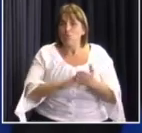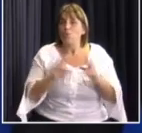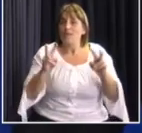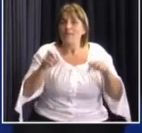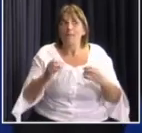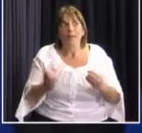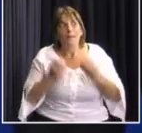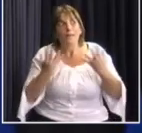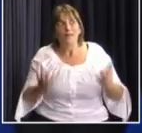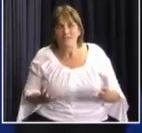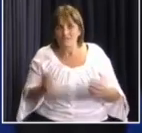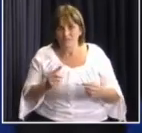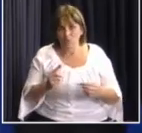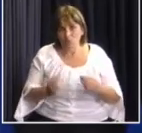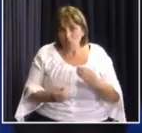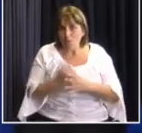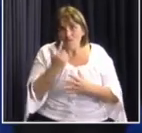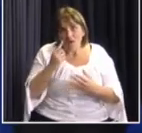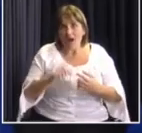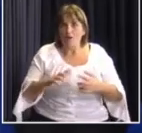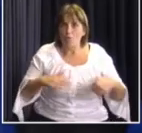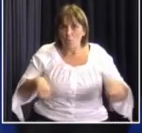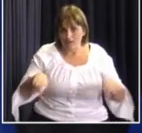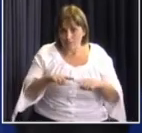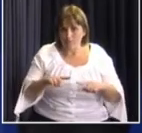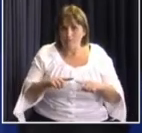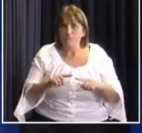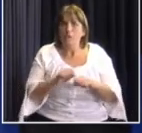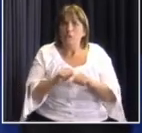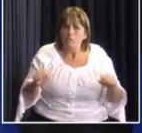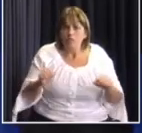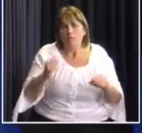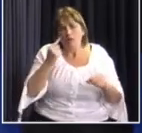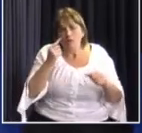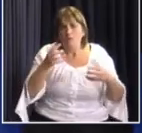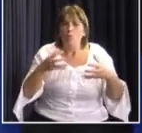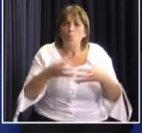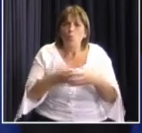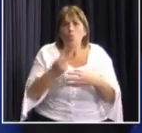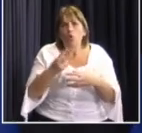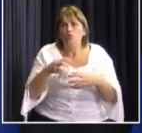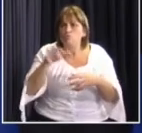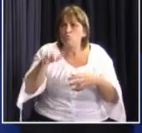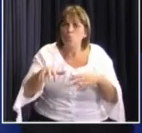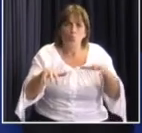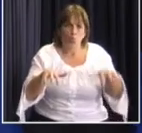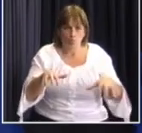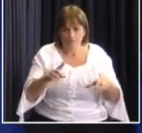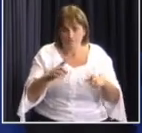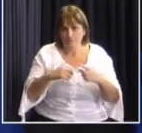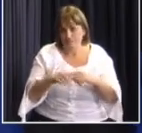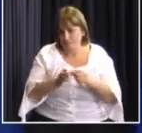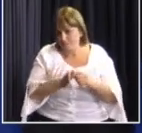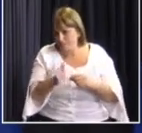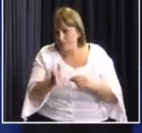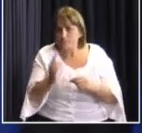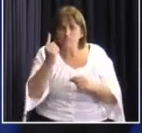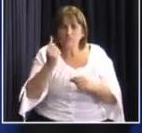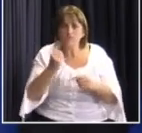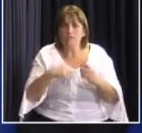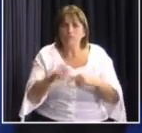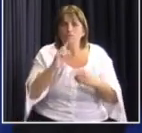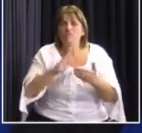de los beneficios de este nuevo acuerdo que lo podemos dividir en dos partes la primera